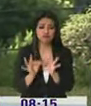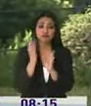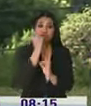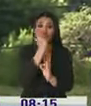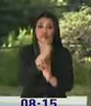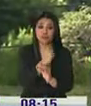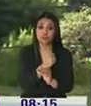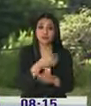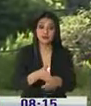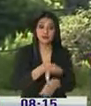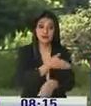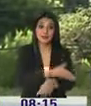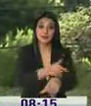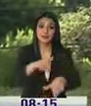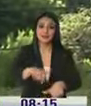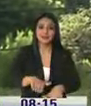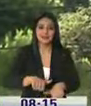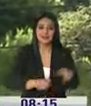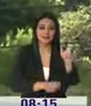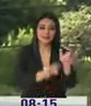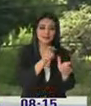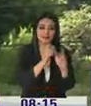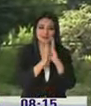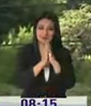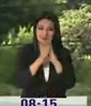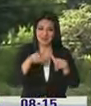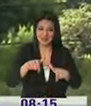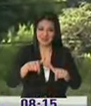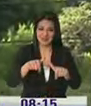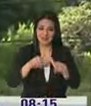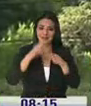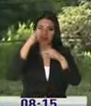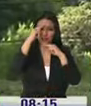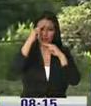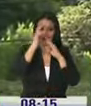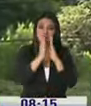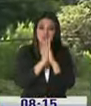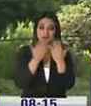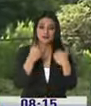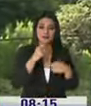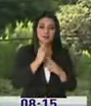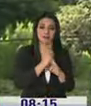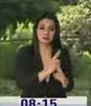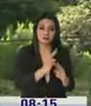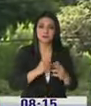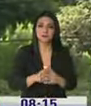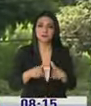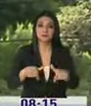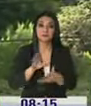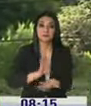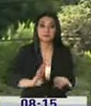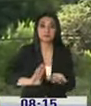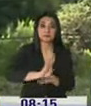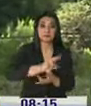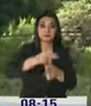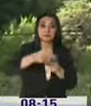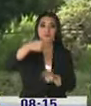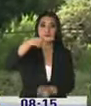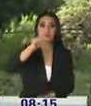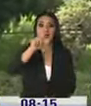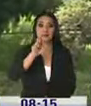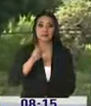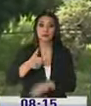partir de la solicitud que los vecinos hicieron en este sector. Aquí en el sector de Plaza nosotros ya nos encontramos con la autoridad para que